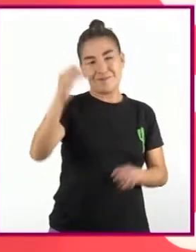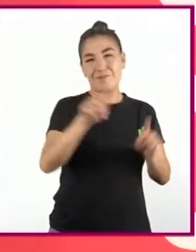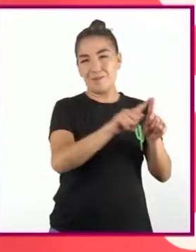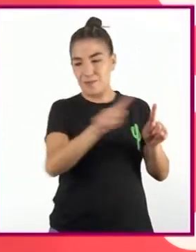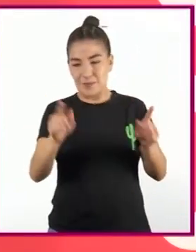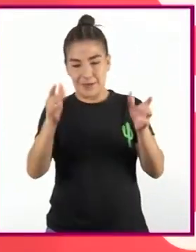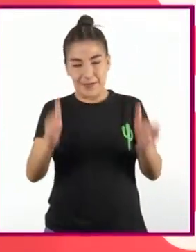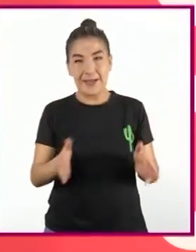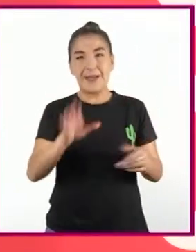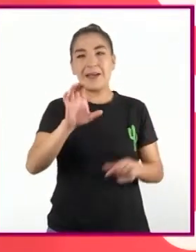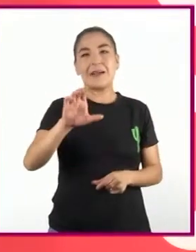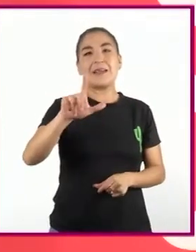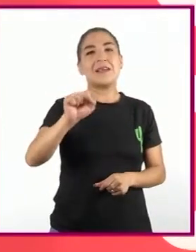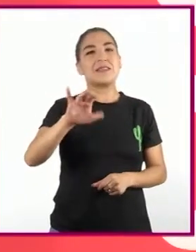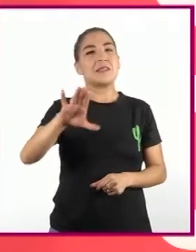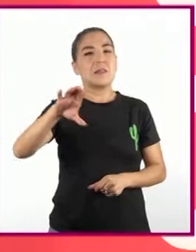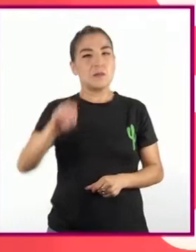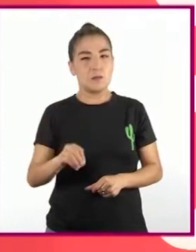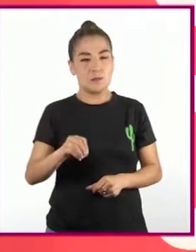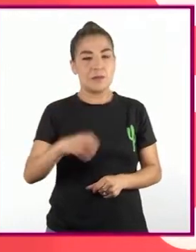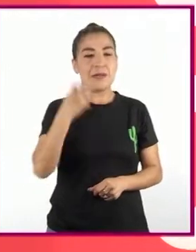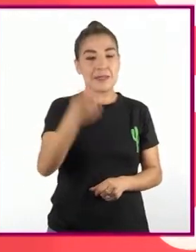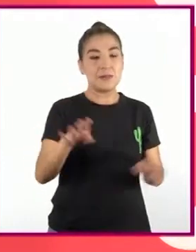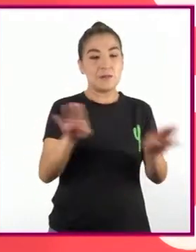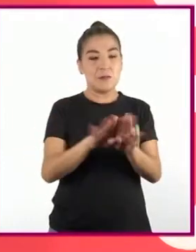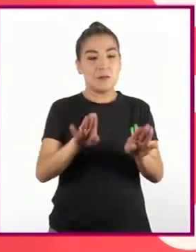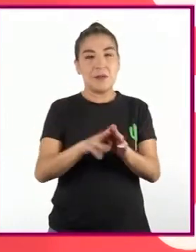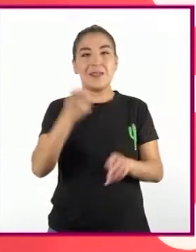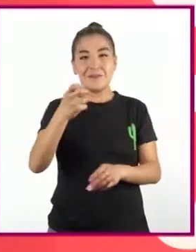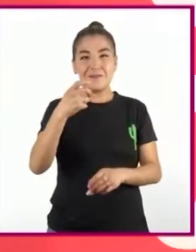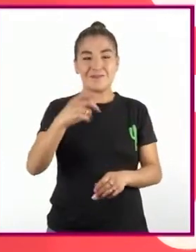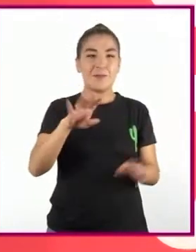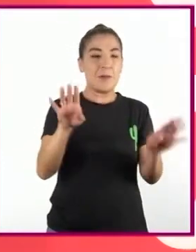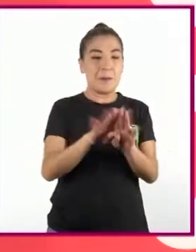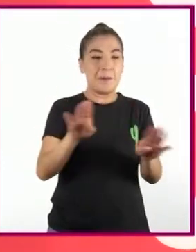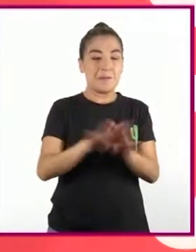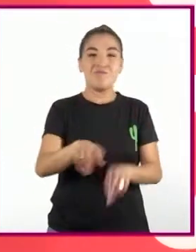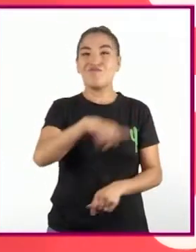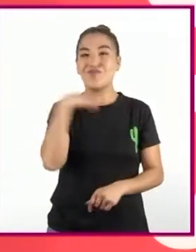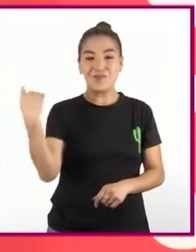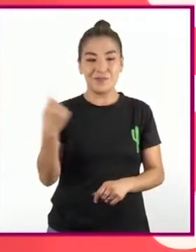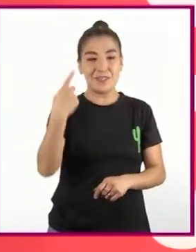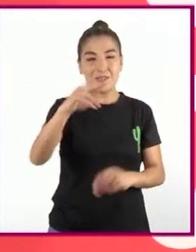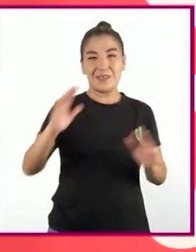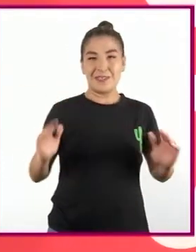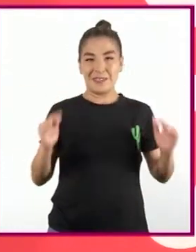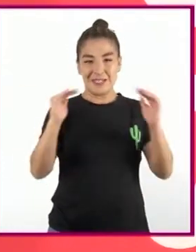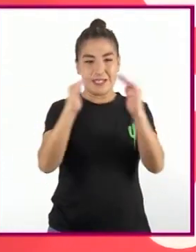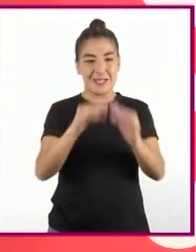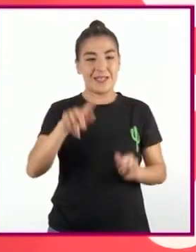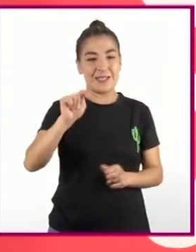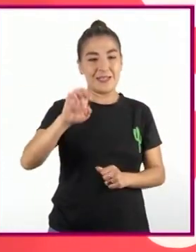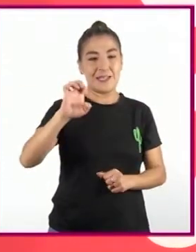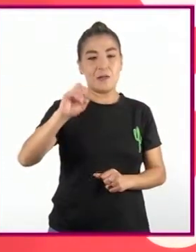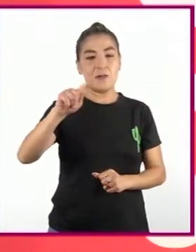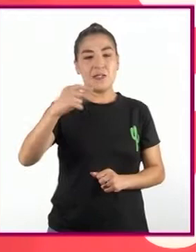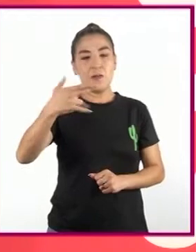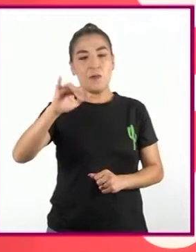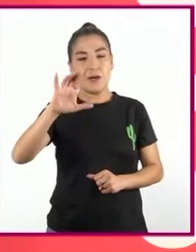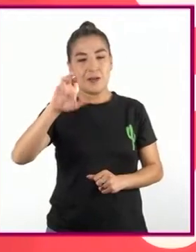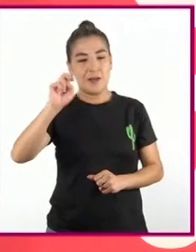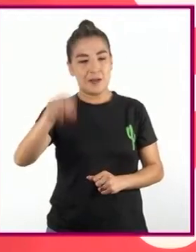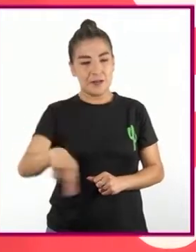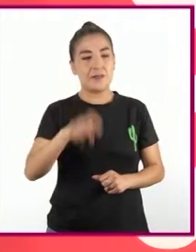nuestro propósito será reconocer que tras la caída de Teotihuacán, florecieron Cantoná, Cacaxtla,